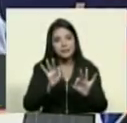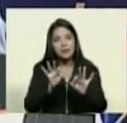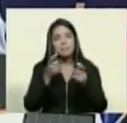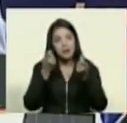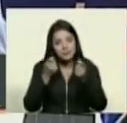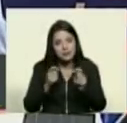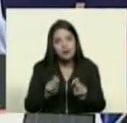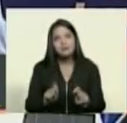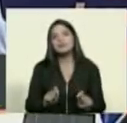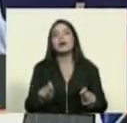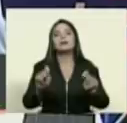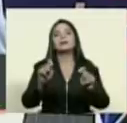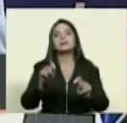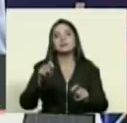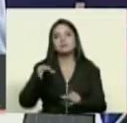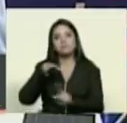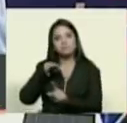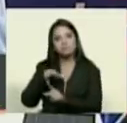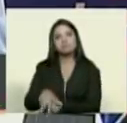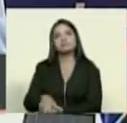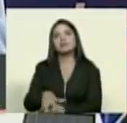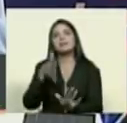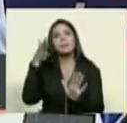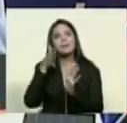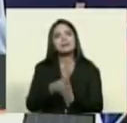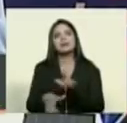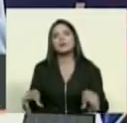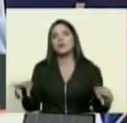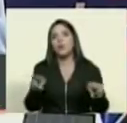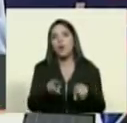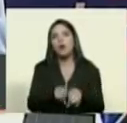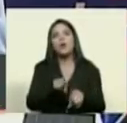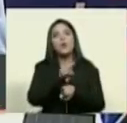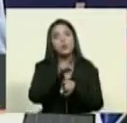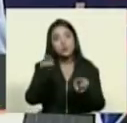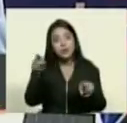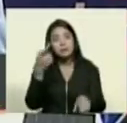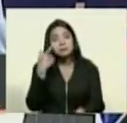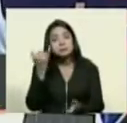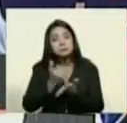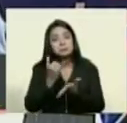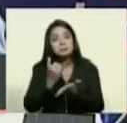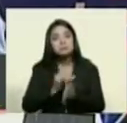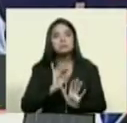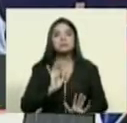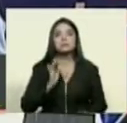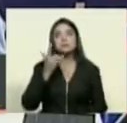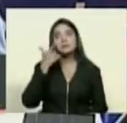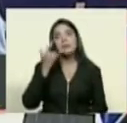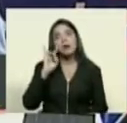tratar de doblegarnos. Y está pasando exactamente lo contrario. Ustedes verán si siguen en esa.